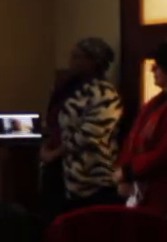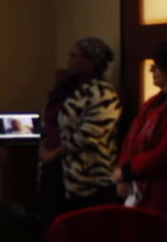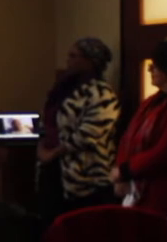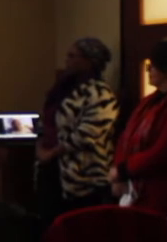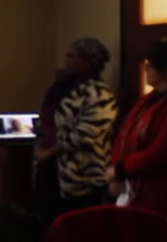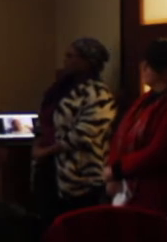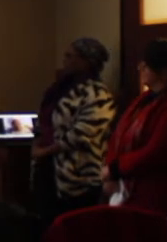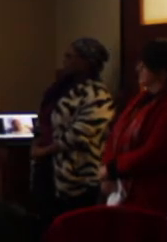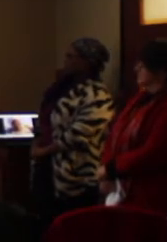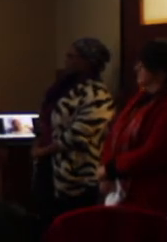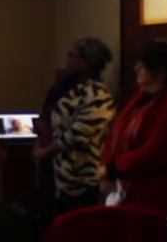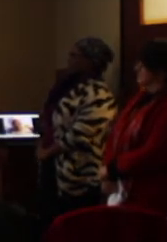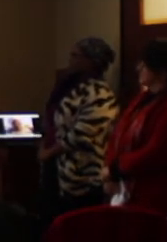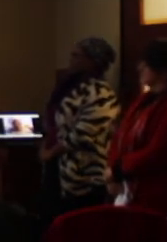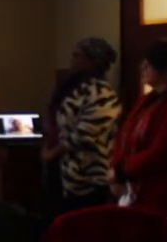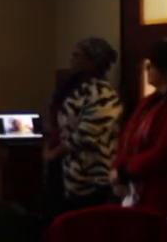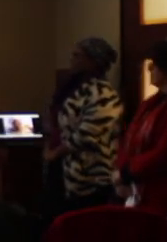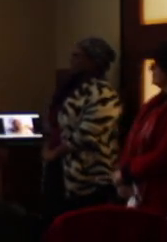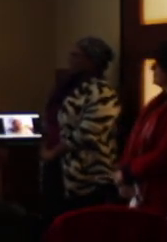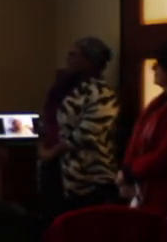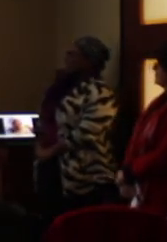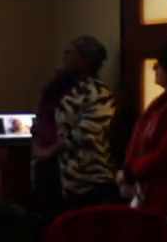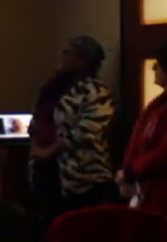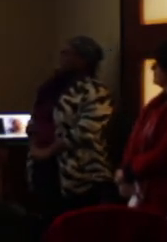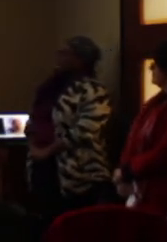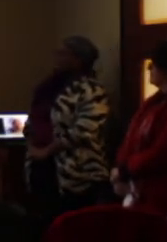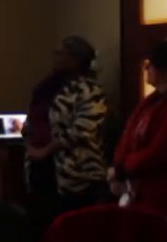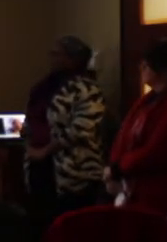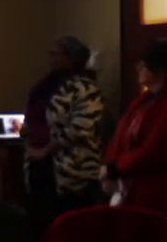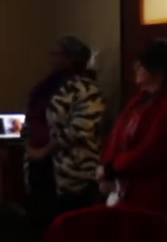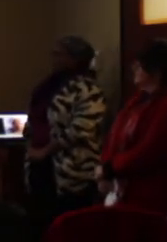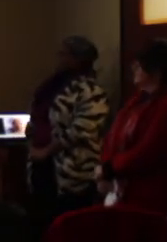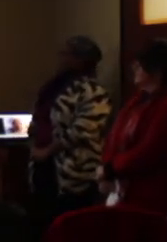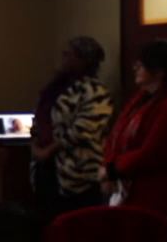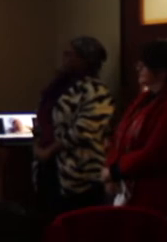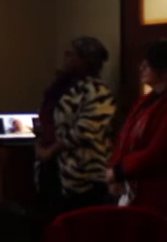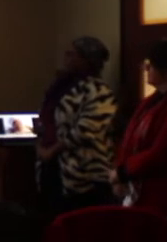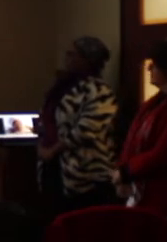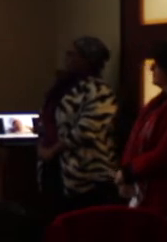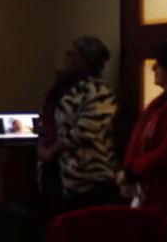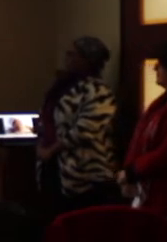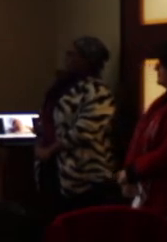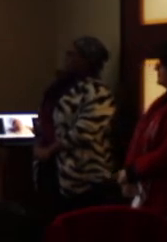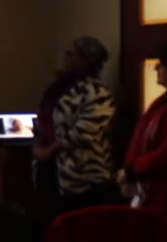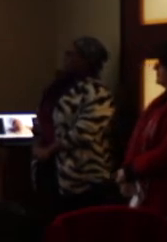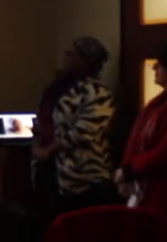costa perdida ni mi lengua ancestral? Me dejaron aquí y aquí he